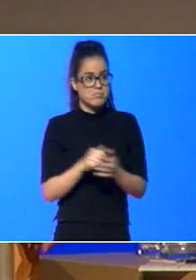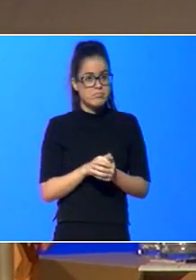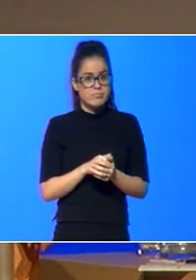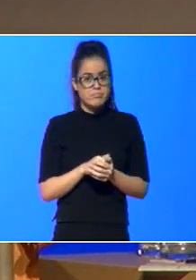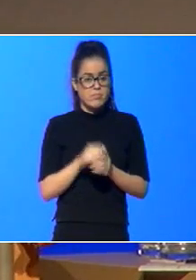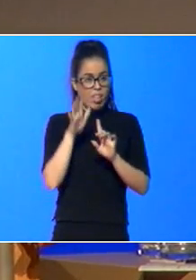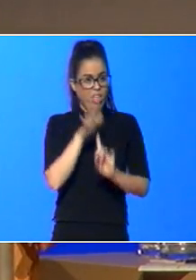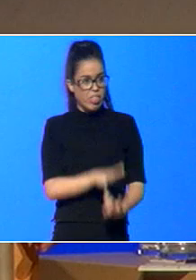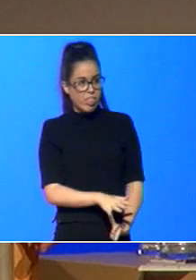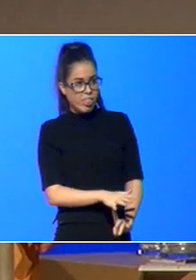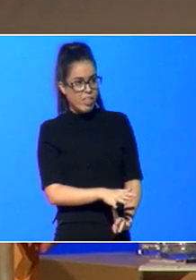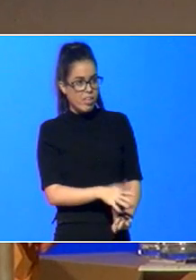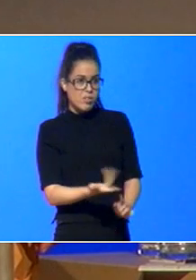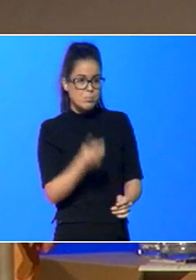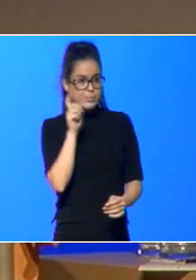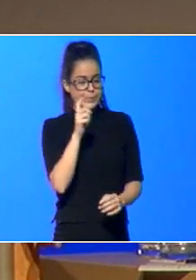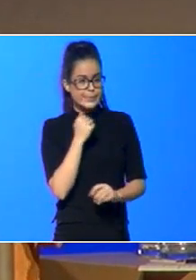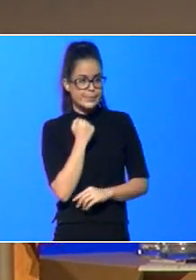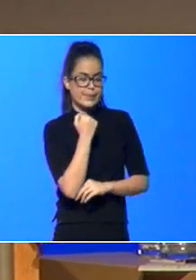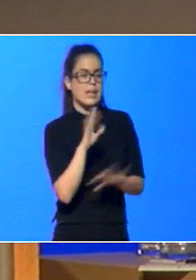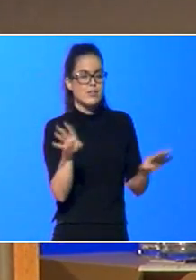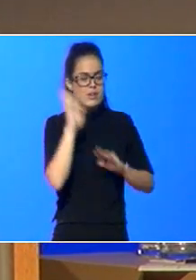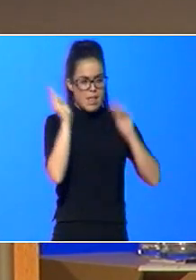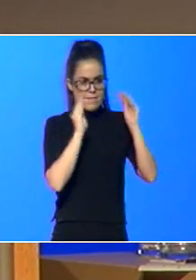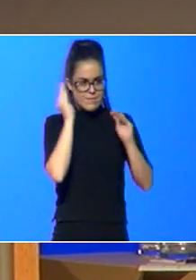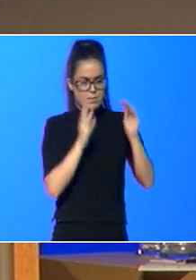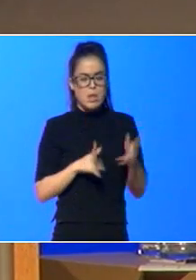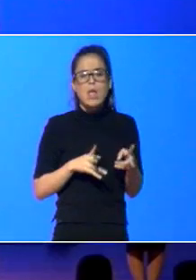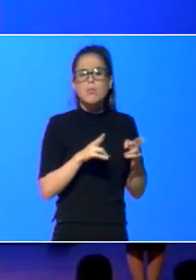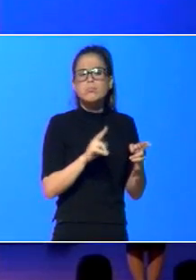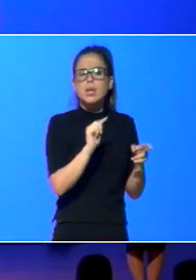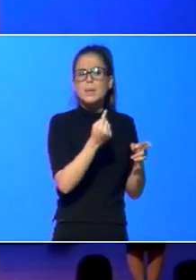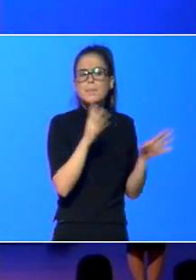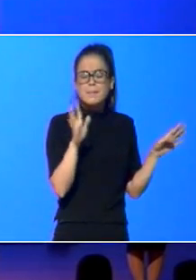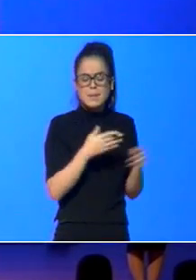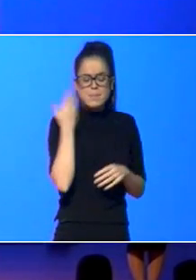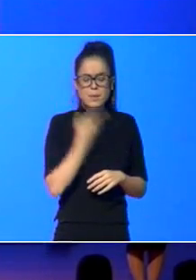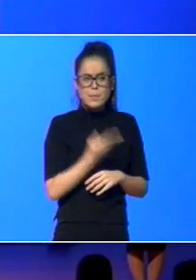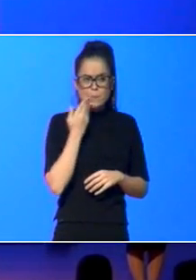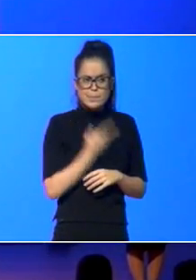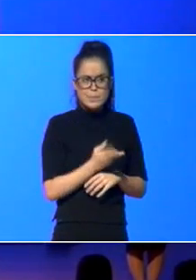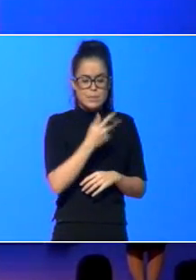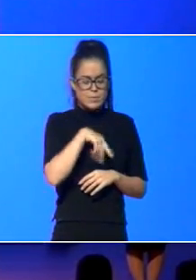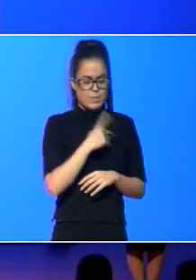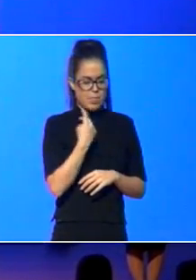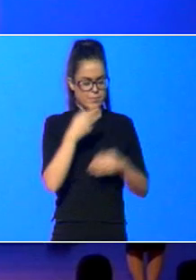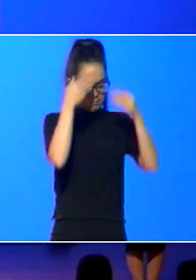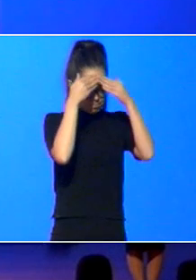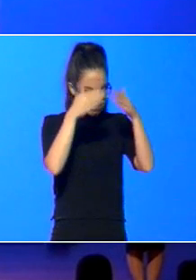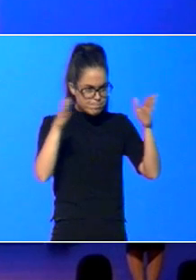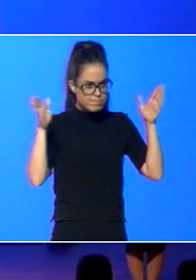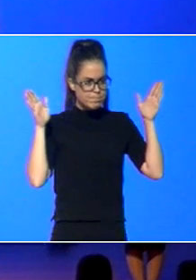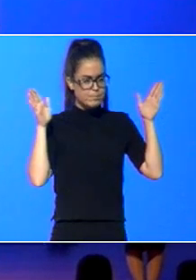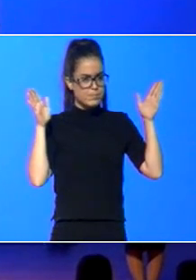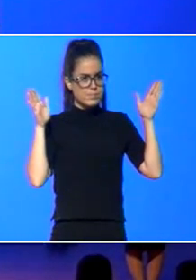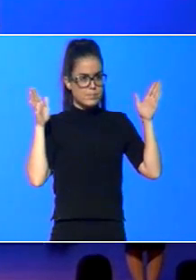profesor. Esto sería la segunda parte de la reflexión. Pero la primera parte es importante, es decir, necesitamos una mentalidad abierta para